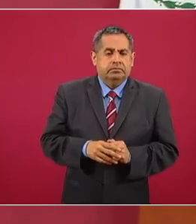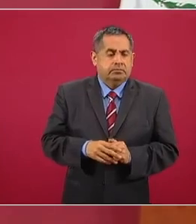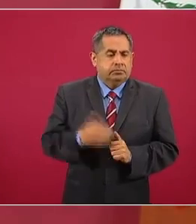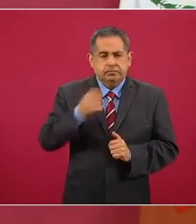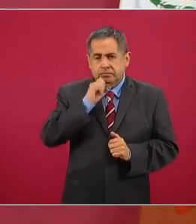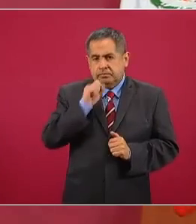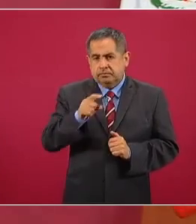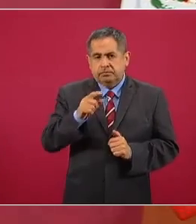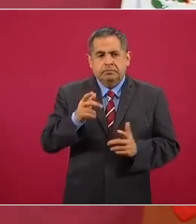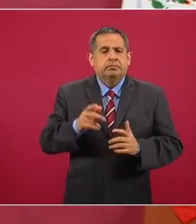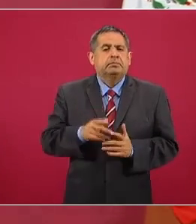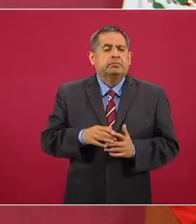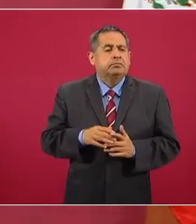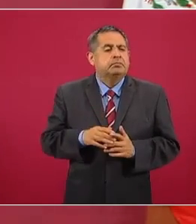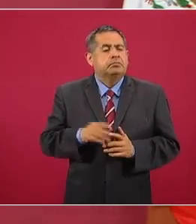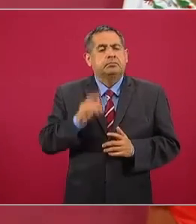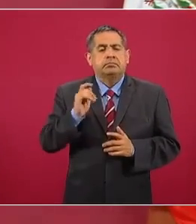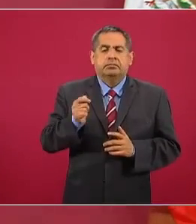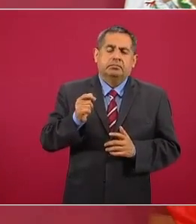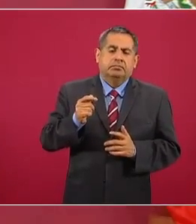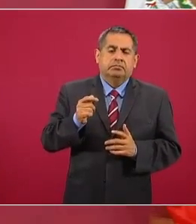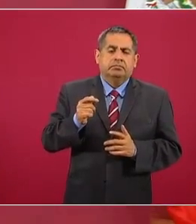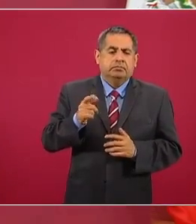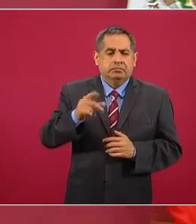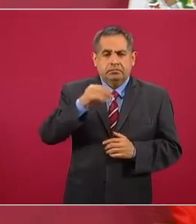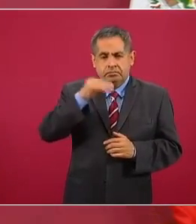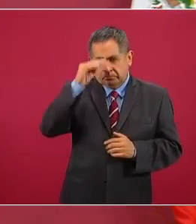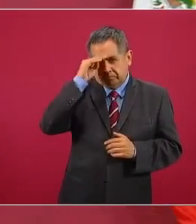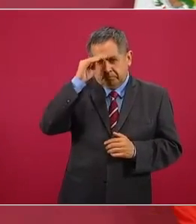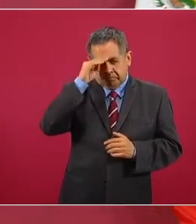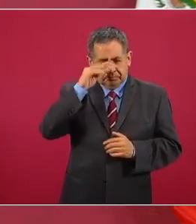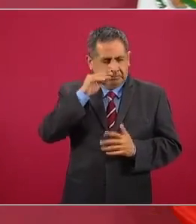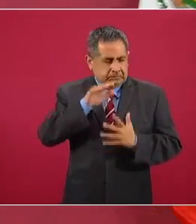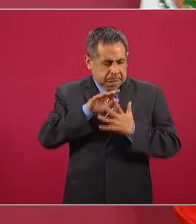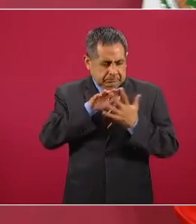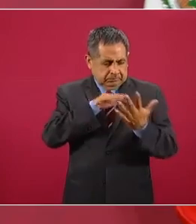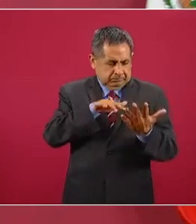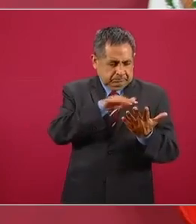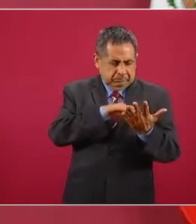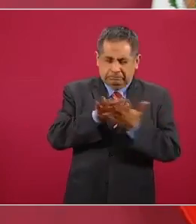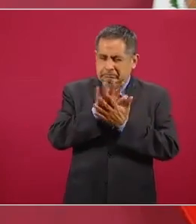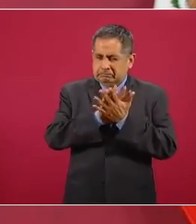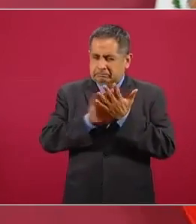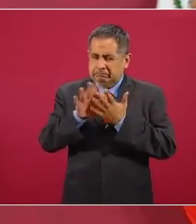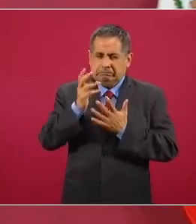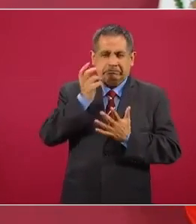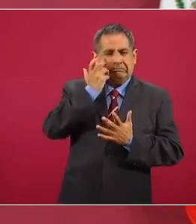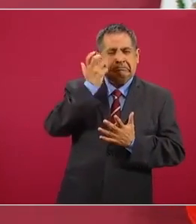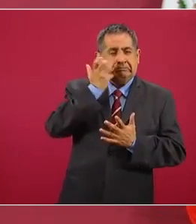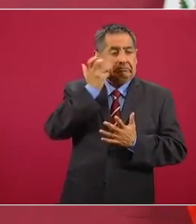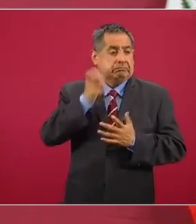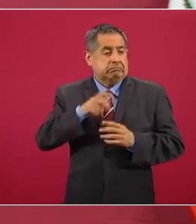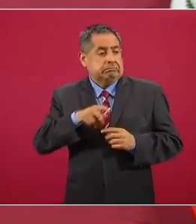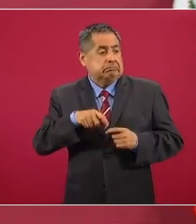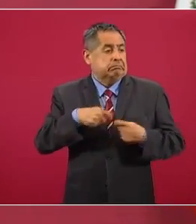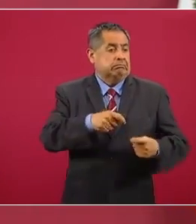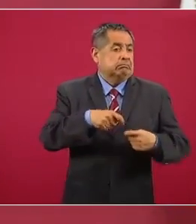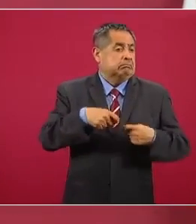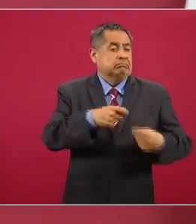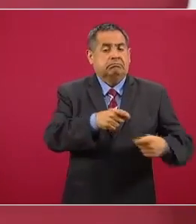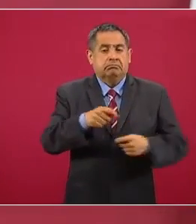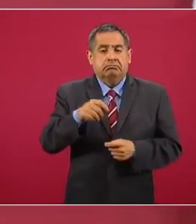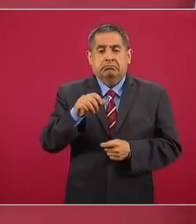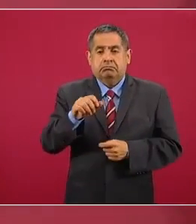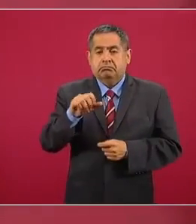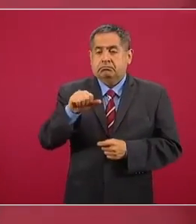y que no se preste a interpretaciones para que se concedan estos